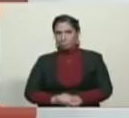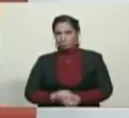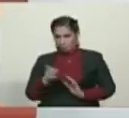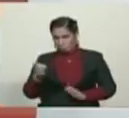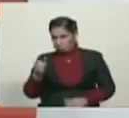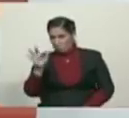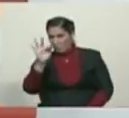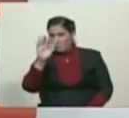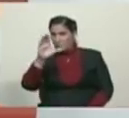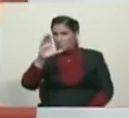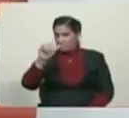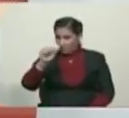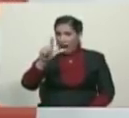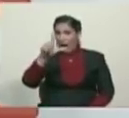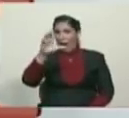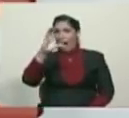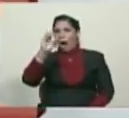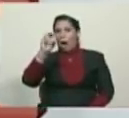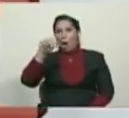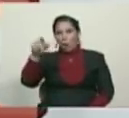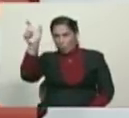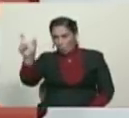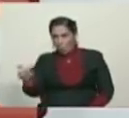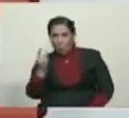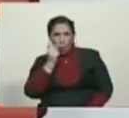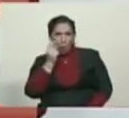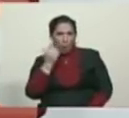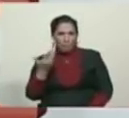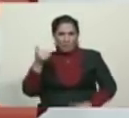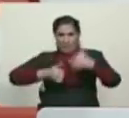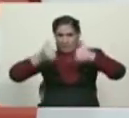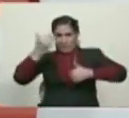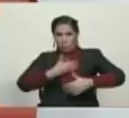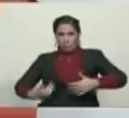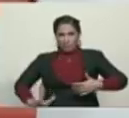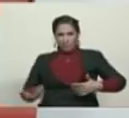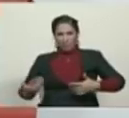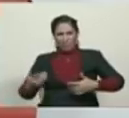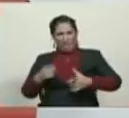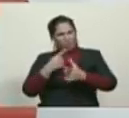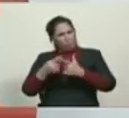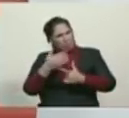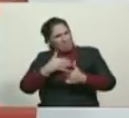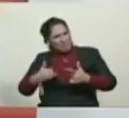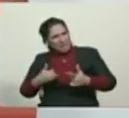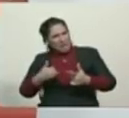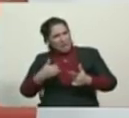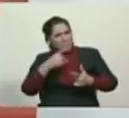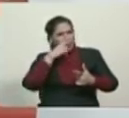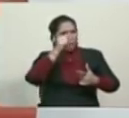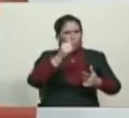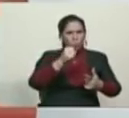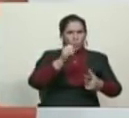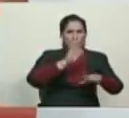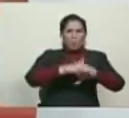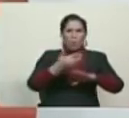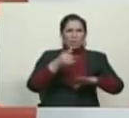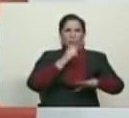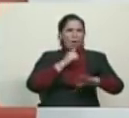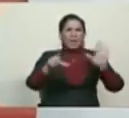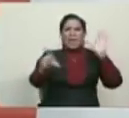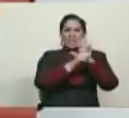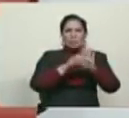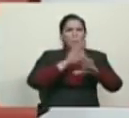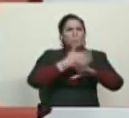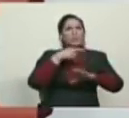Henry Falcón? No. Quieren calificar a Nicolás de ilegítimo porque fue Nicolás el que ganó. ¿Y qué